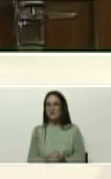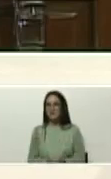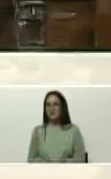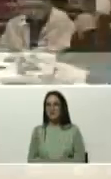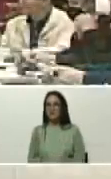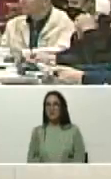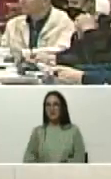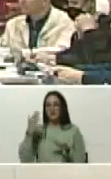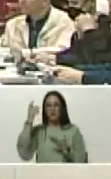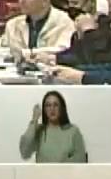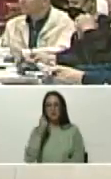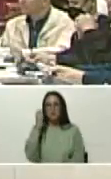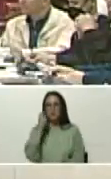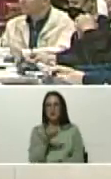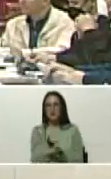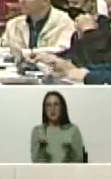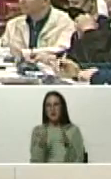diputados y diputadas,